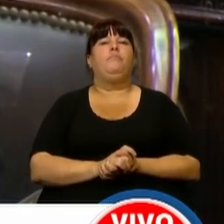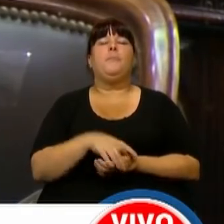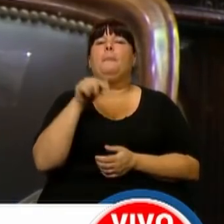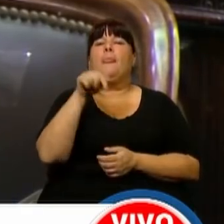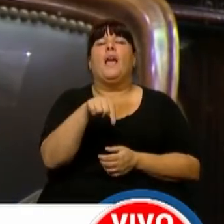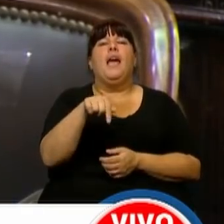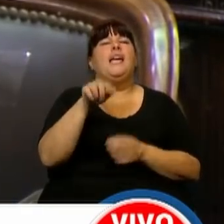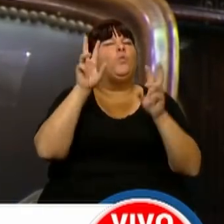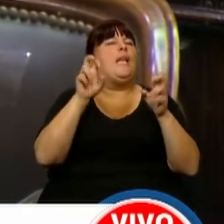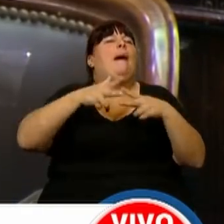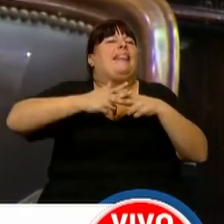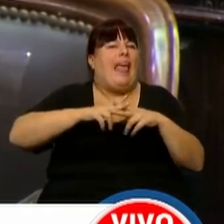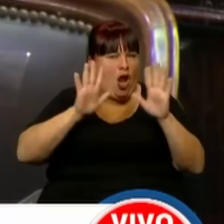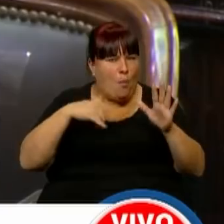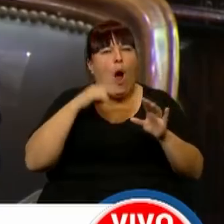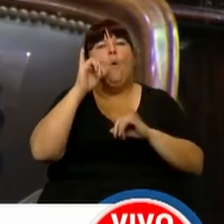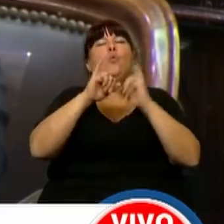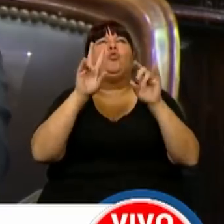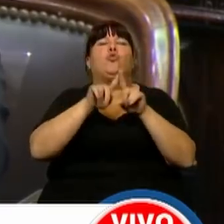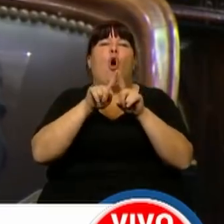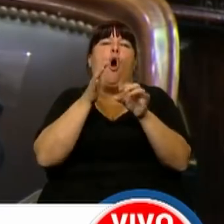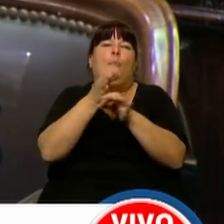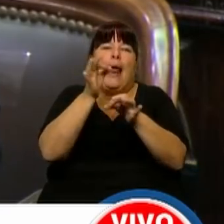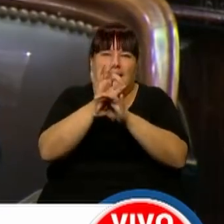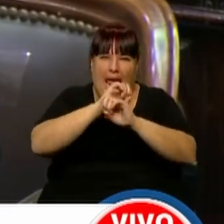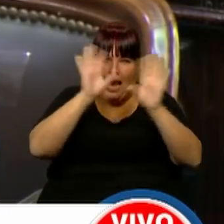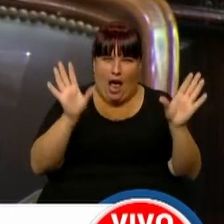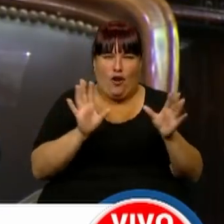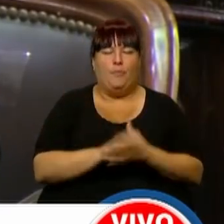Esto es un concepto muy técnico, pero voy a tratar de hacer un poco de pedagogía.